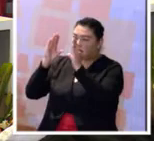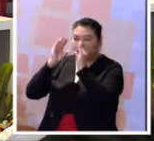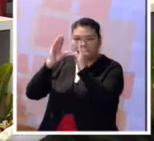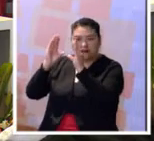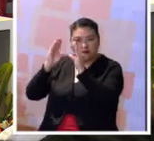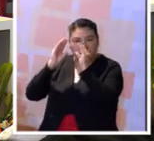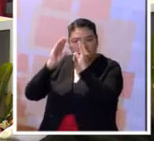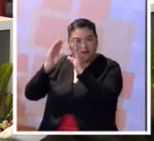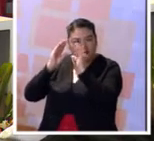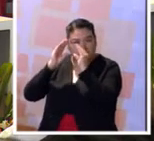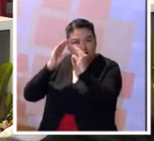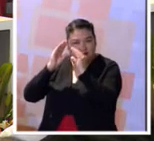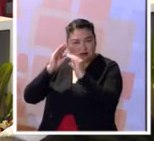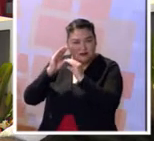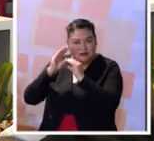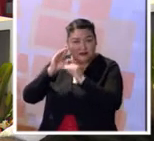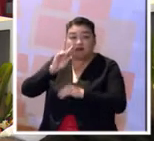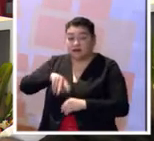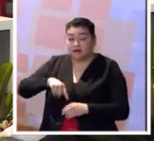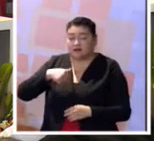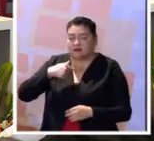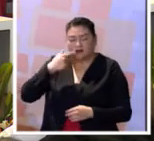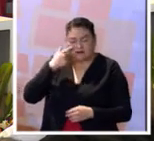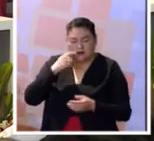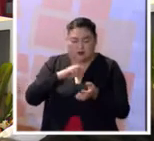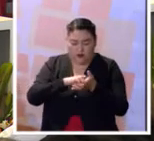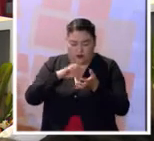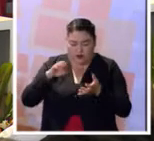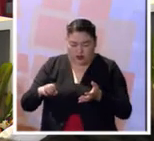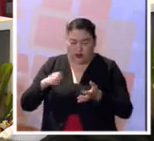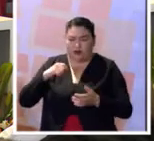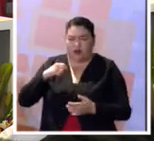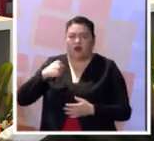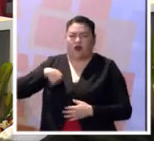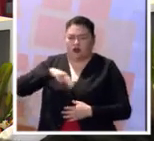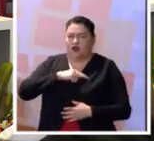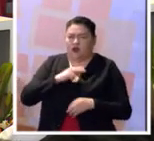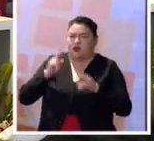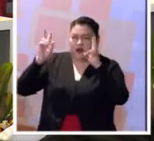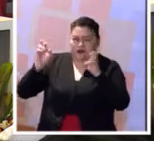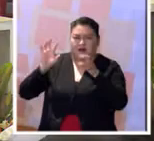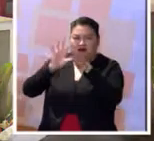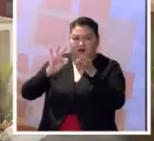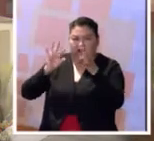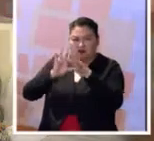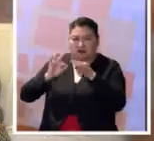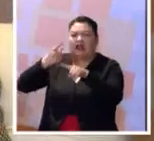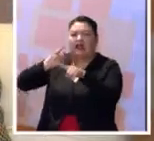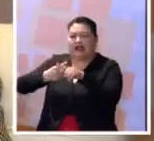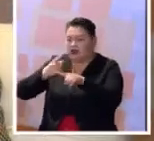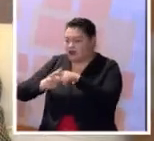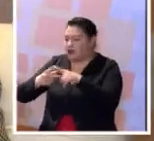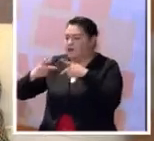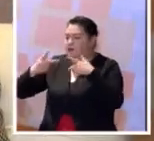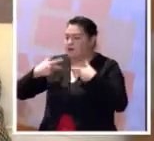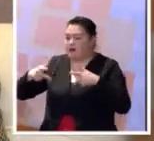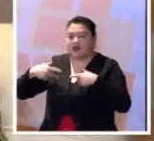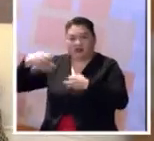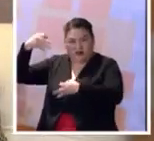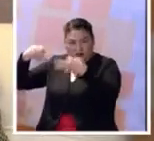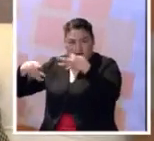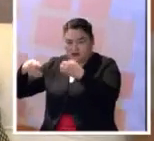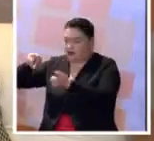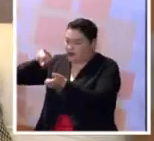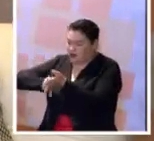Y sin duda podemos, en el plano, si vamos a hablar solamente del personal jurisdiccional y el personal administrativo de los